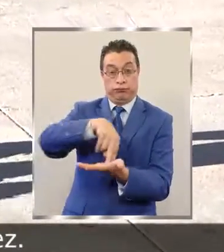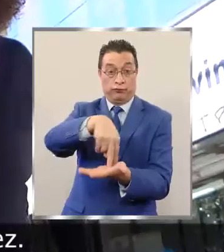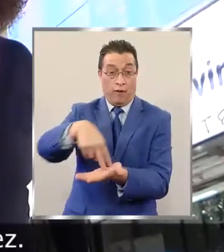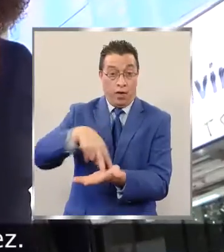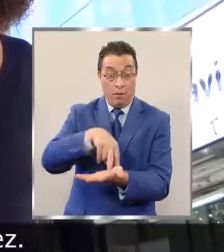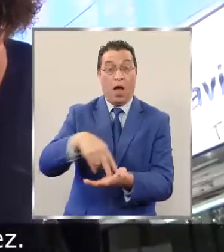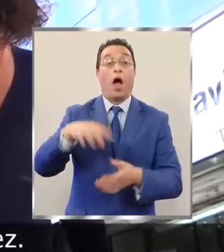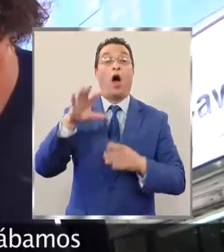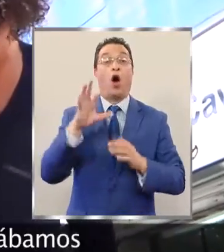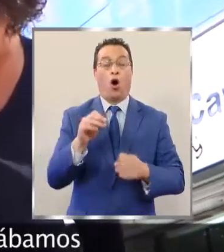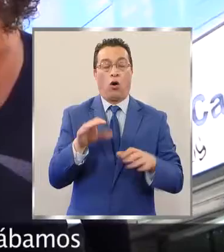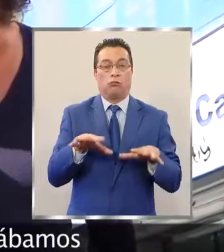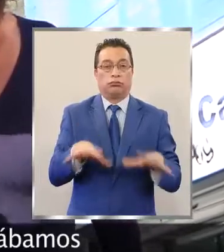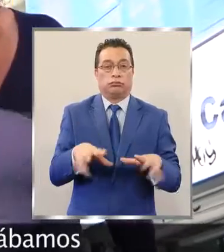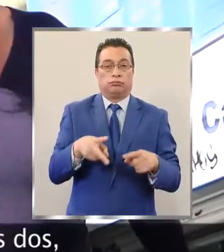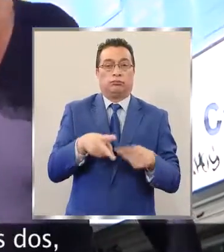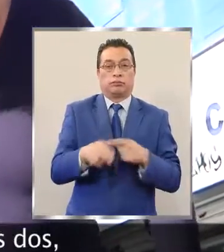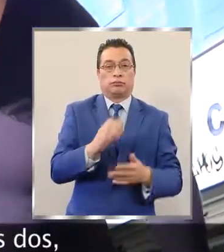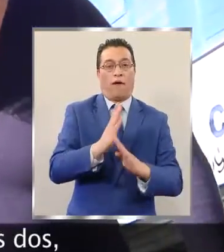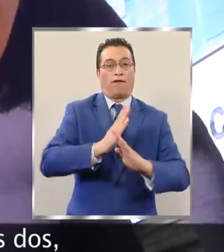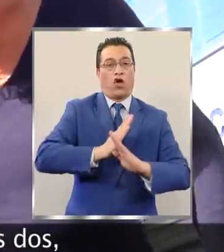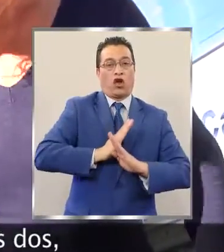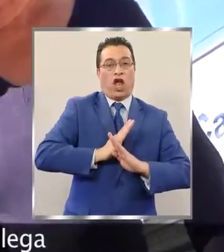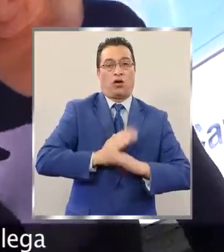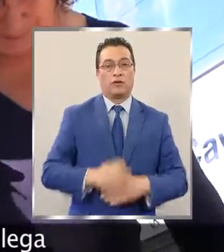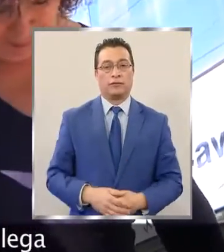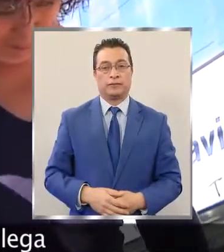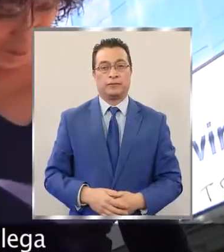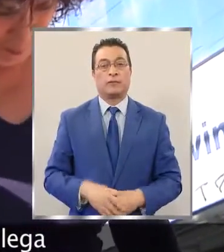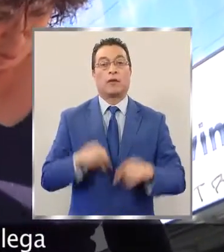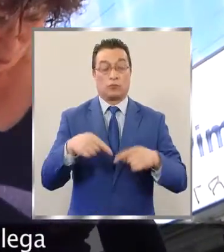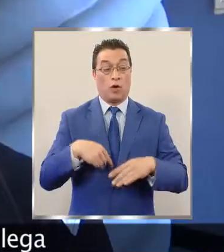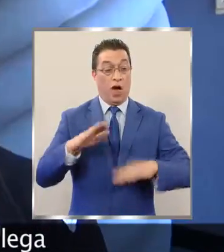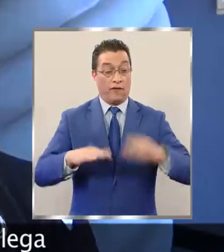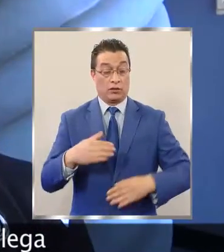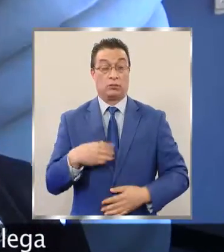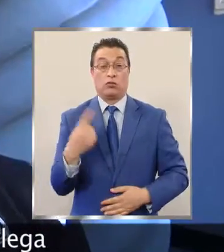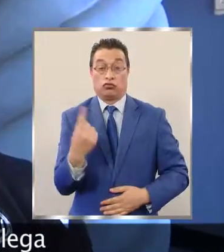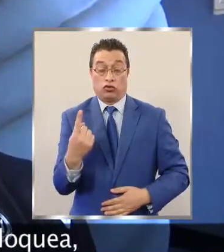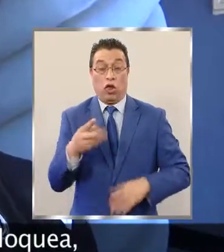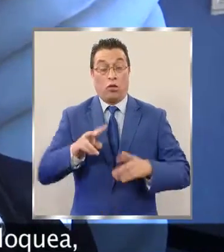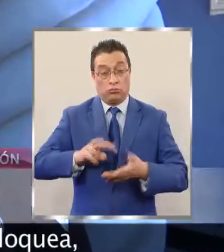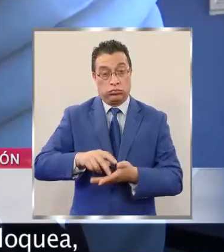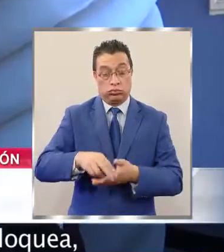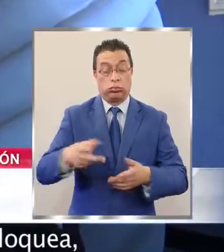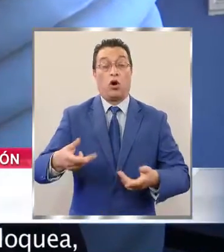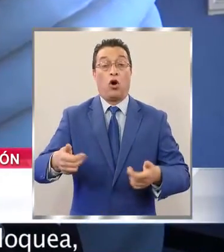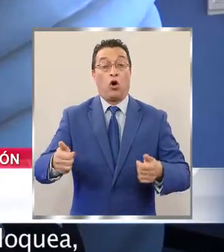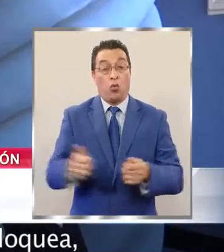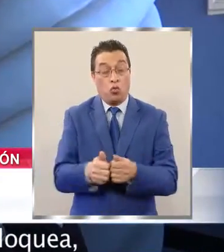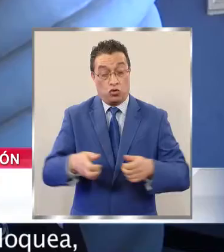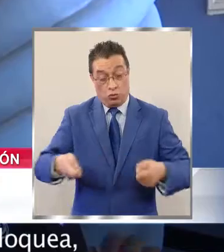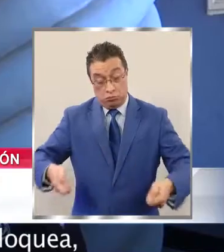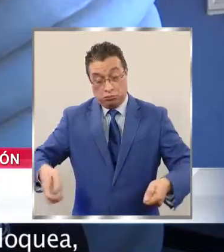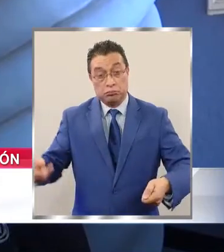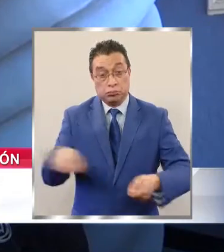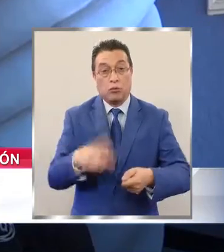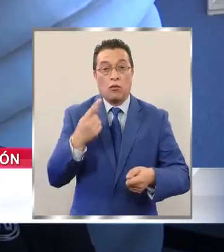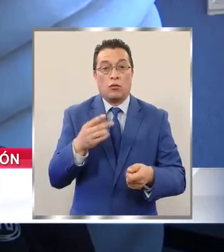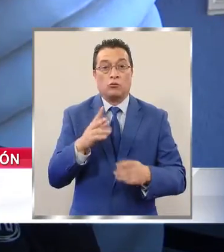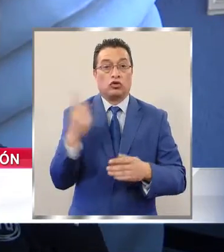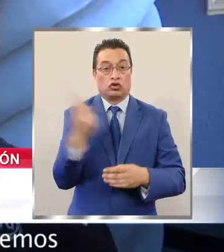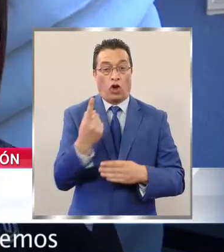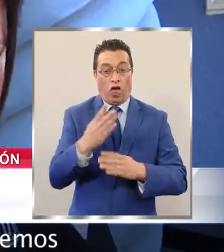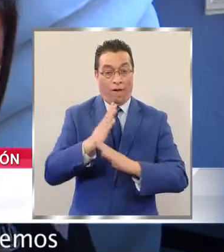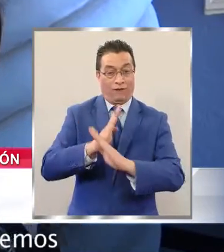en su caso rigidez. En el momento que andamos en el centro solitas las dos sin el aparato y ella llega a un momento que se bloquea